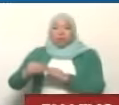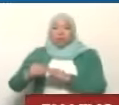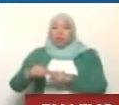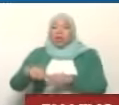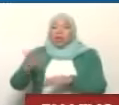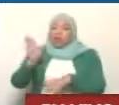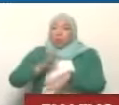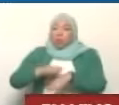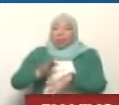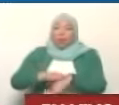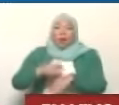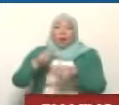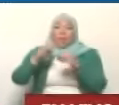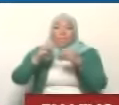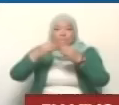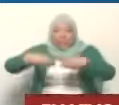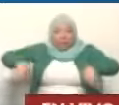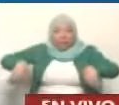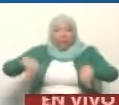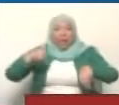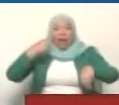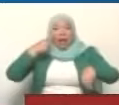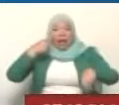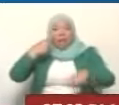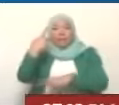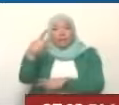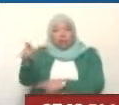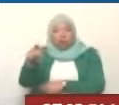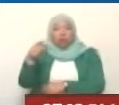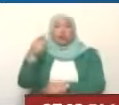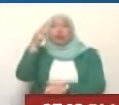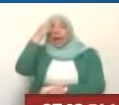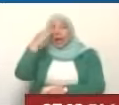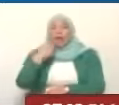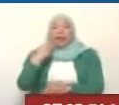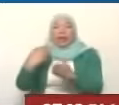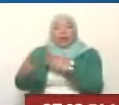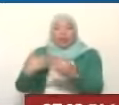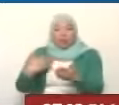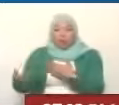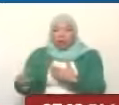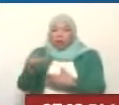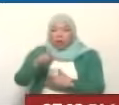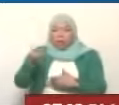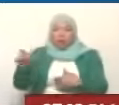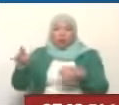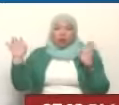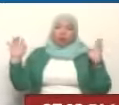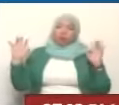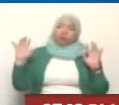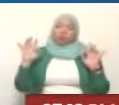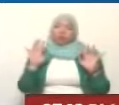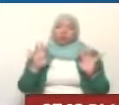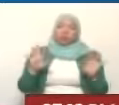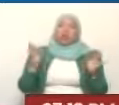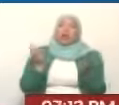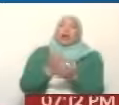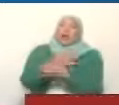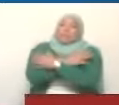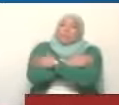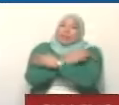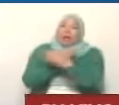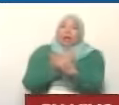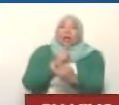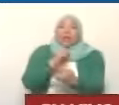avisar y aparece ese gentío con abrazos, dispuestos a trabajar para superar